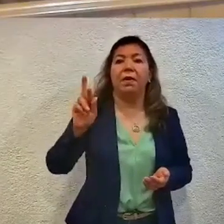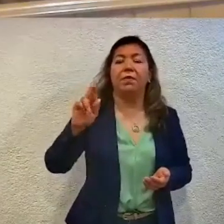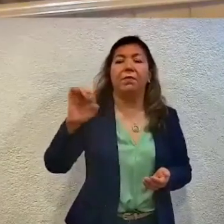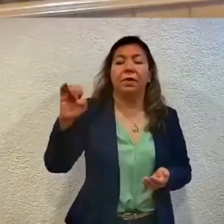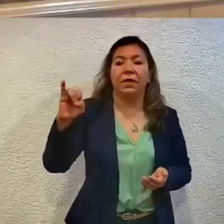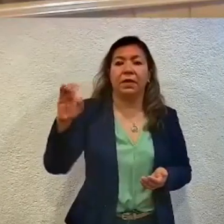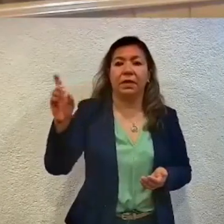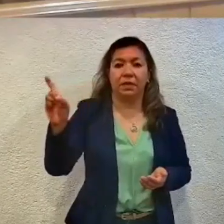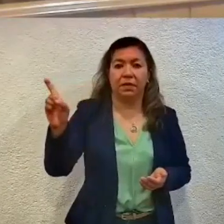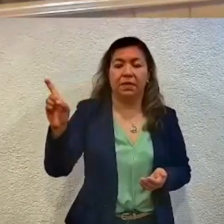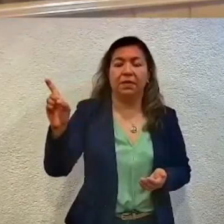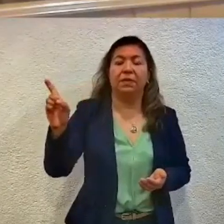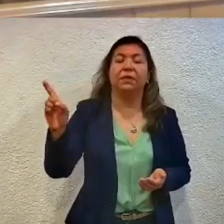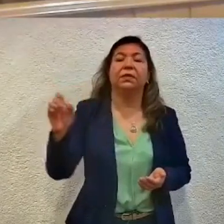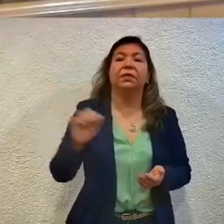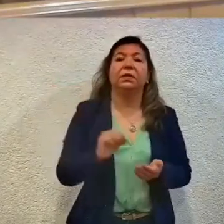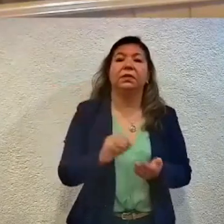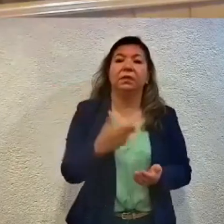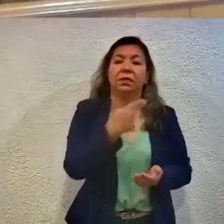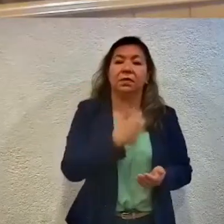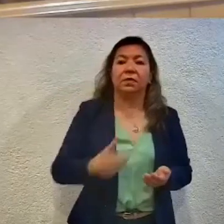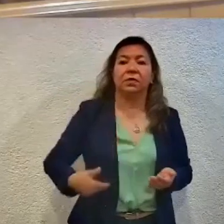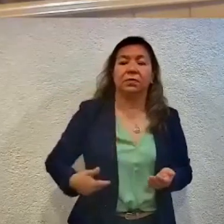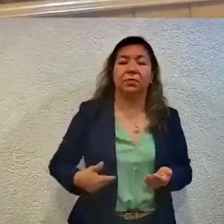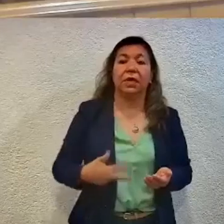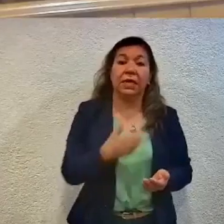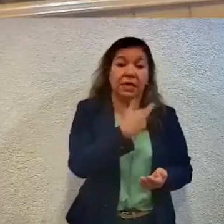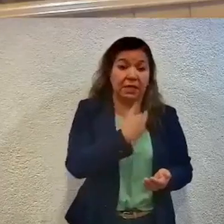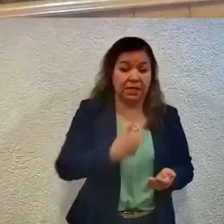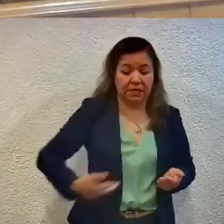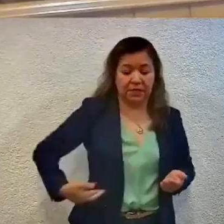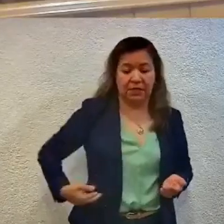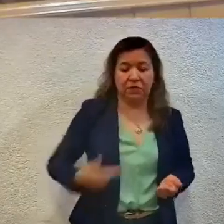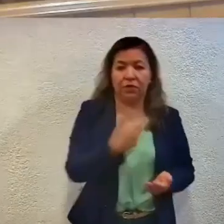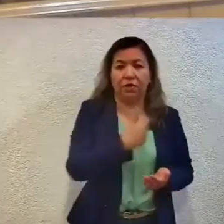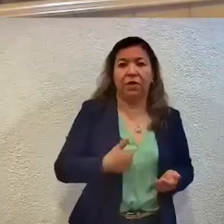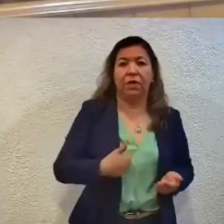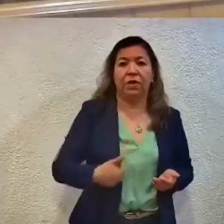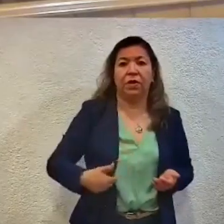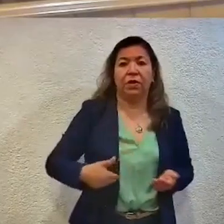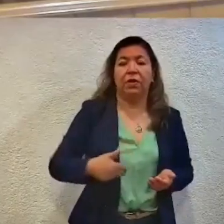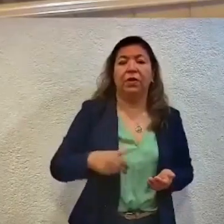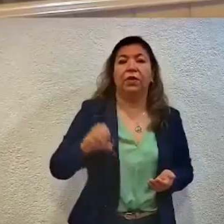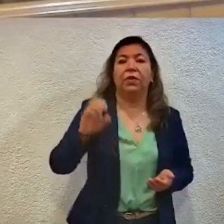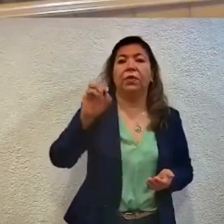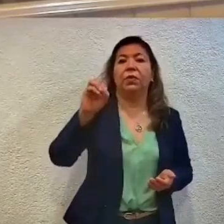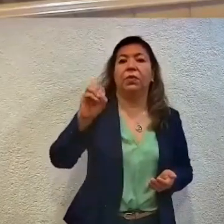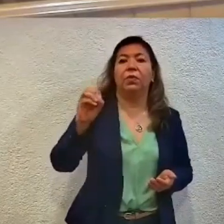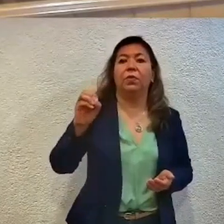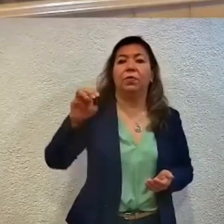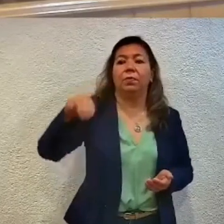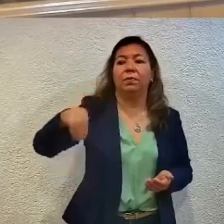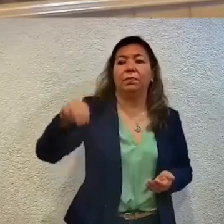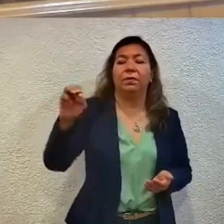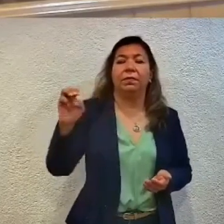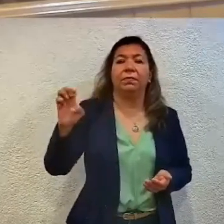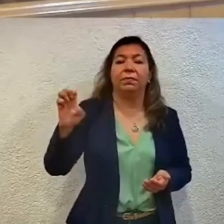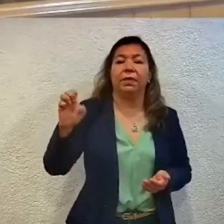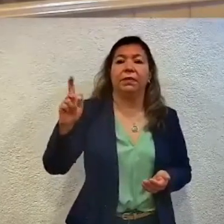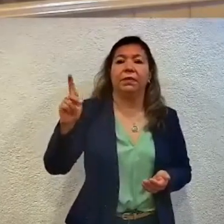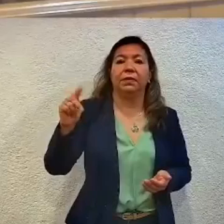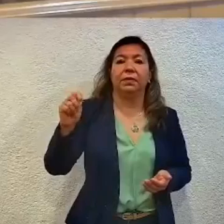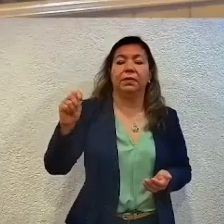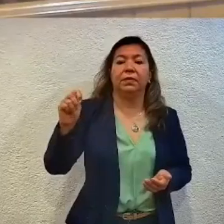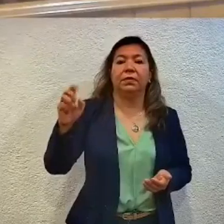en contra de la indebida asignación de regidurías y su exclusión como regidor del Ayuntamiento de Ometepec Guerrero, realizada